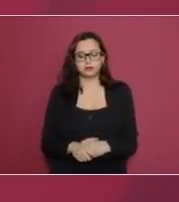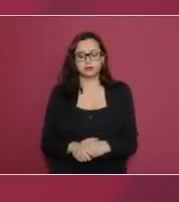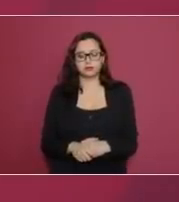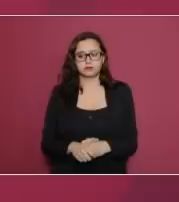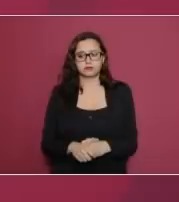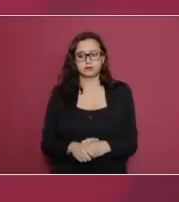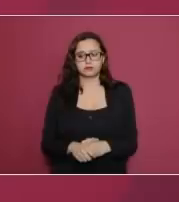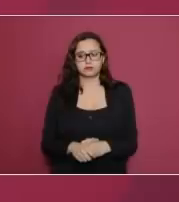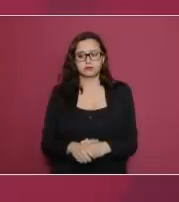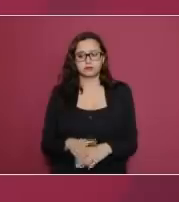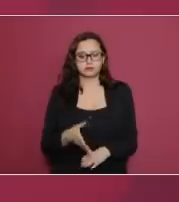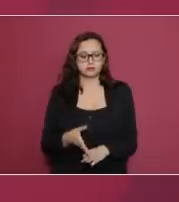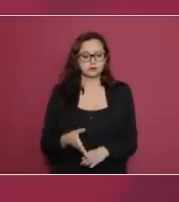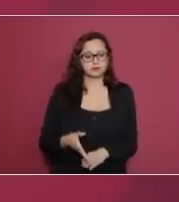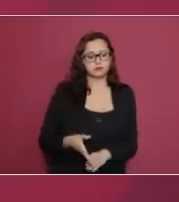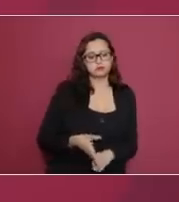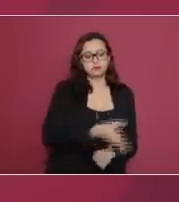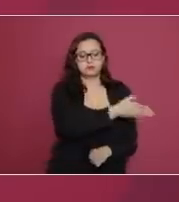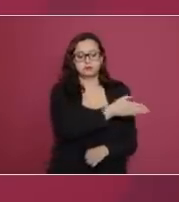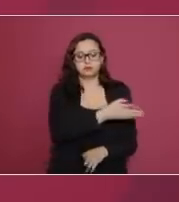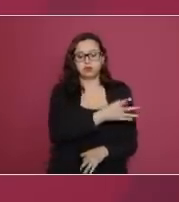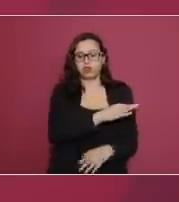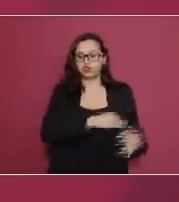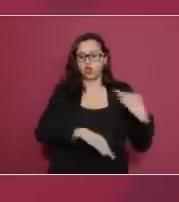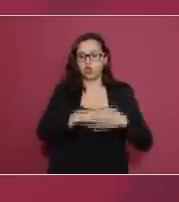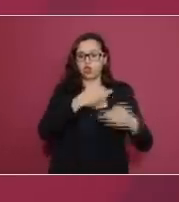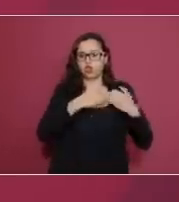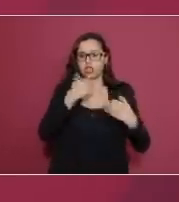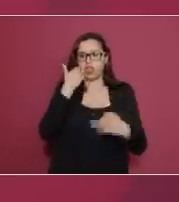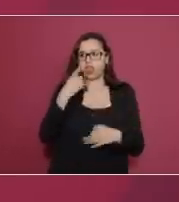que todo se pagara.